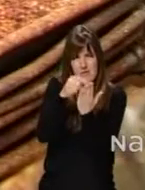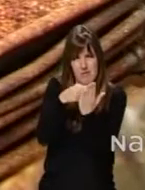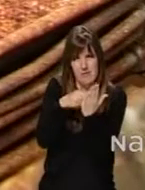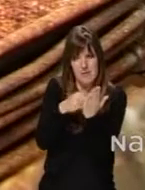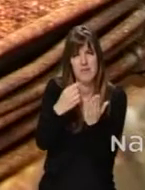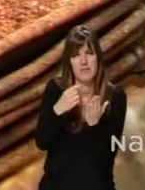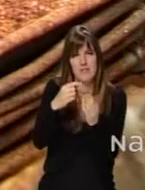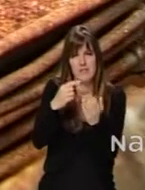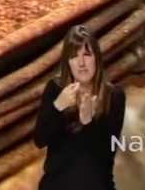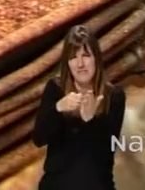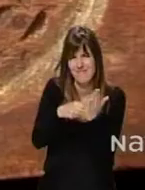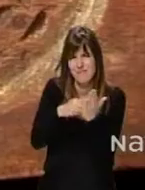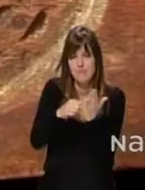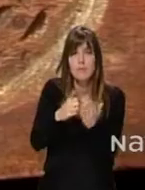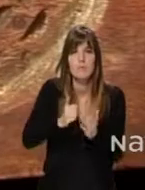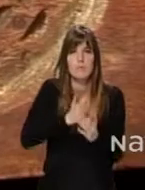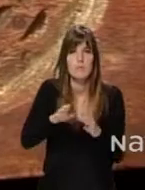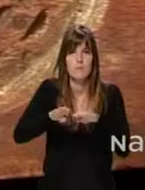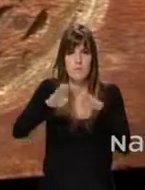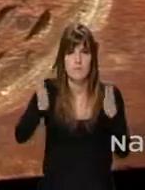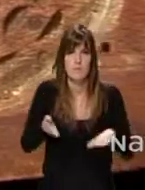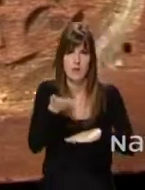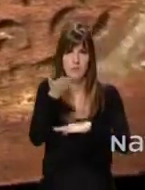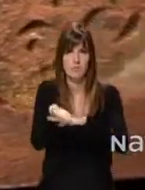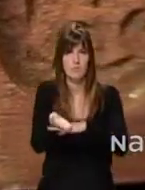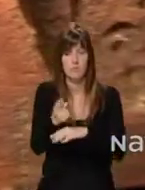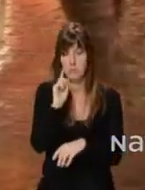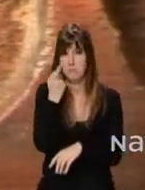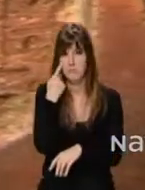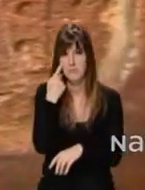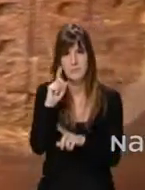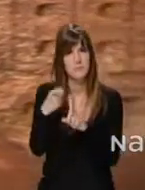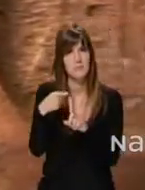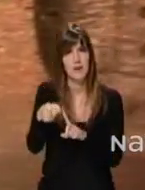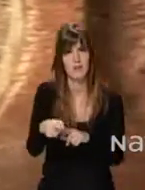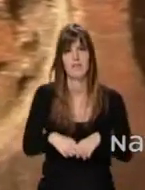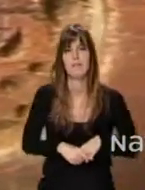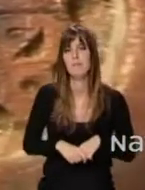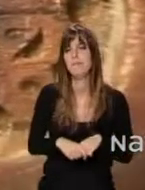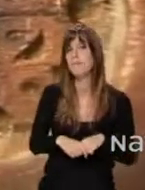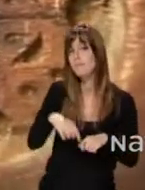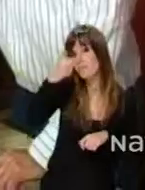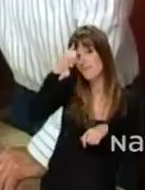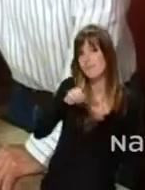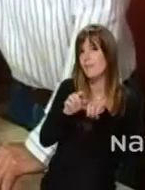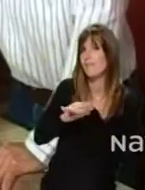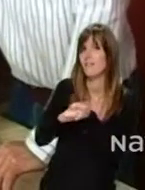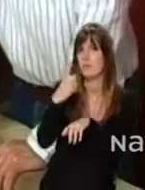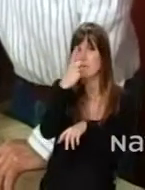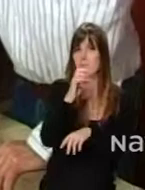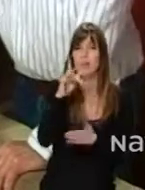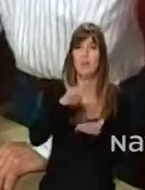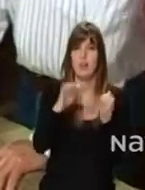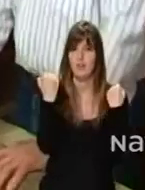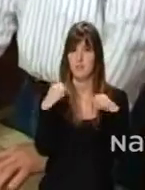un lápiz y en un papel viejo que estaba encima de una mesa en el doblador antiguo, y ahí la encontramos. Oye, yo os dejo porque voy a tener que ir a